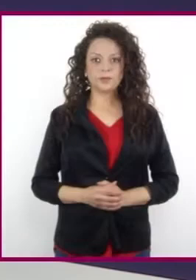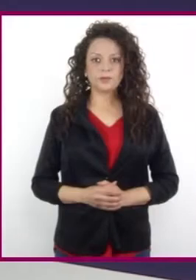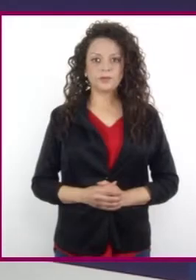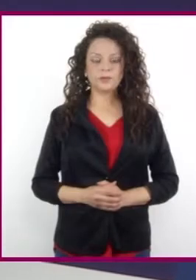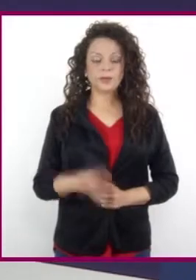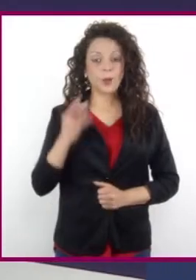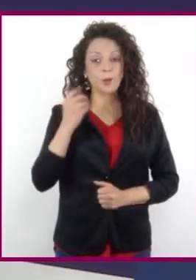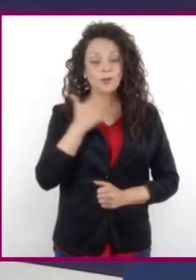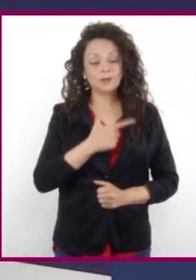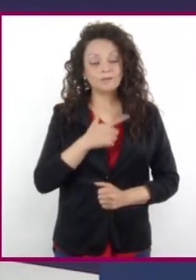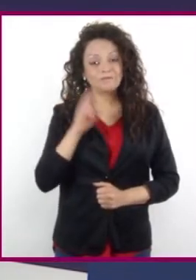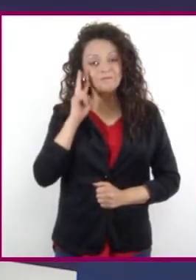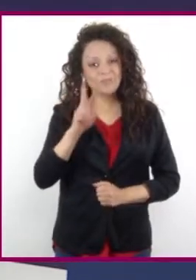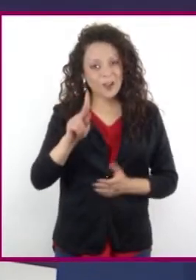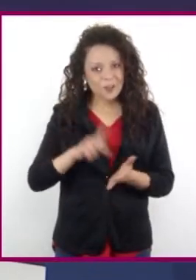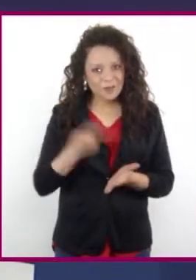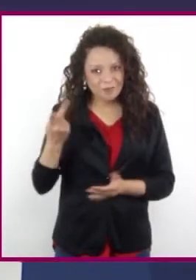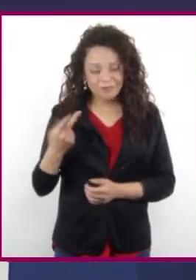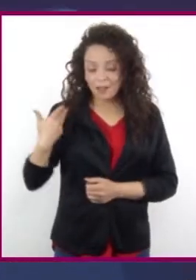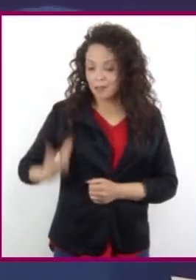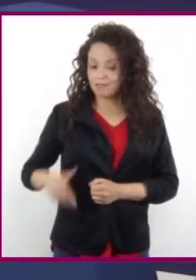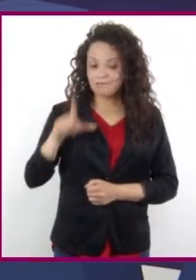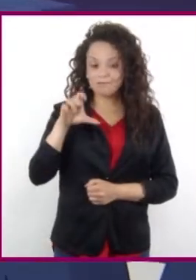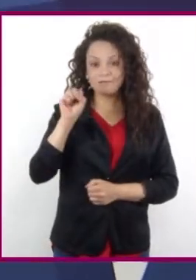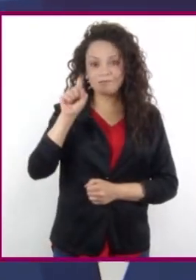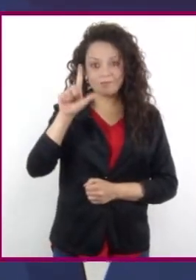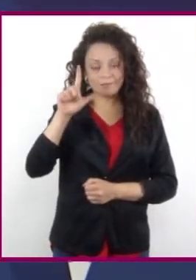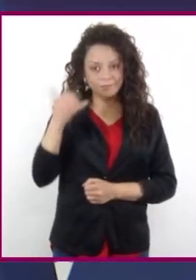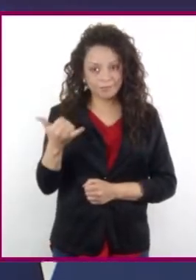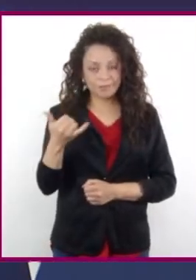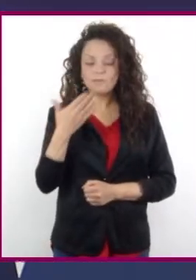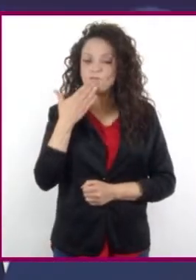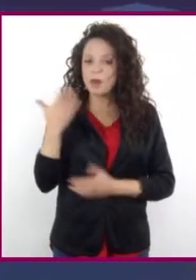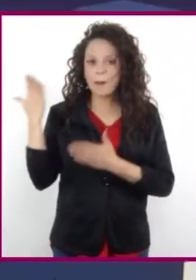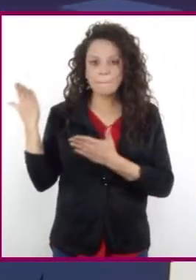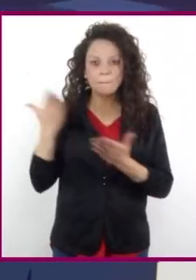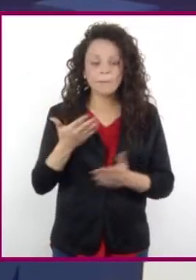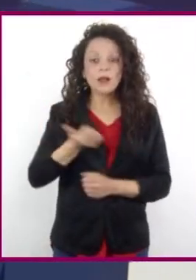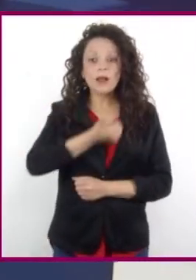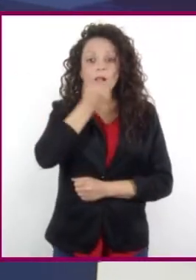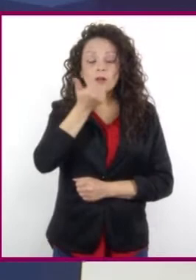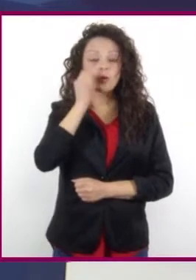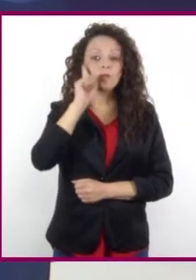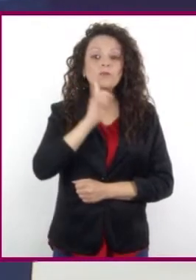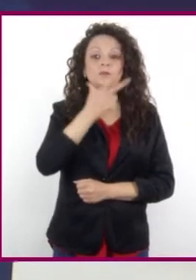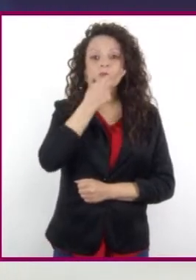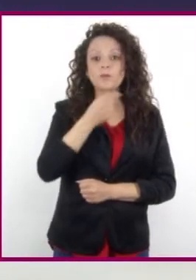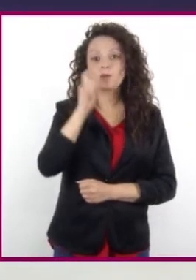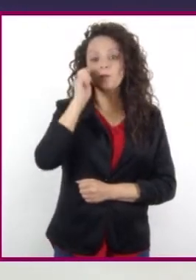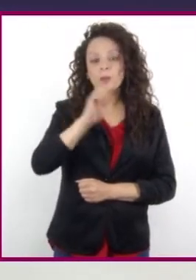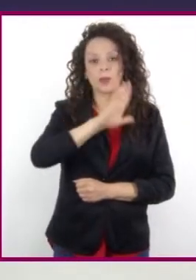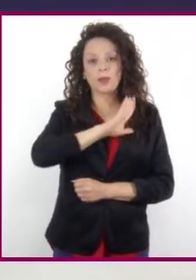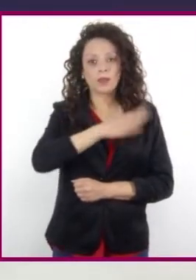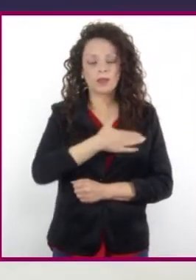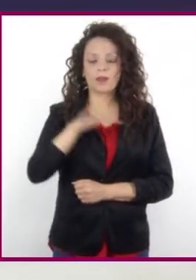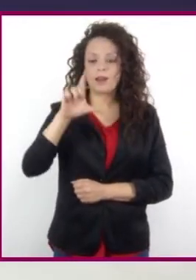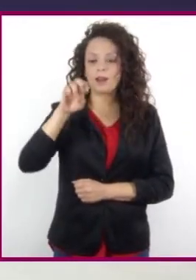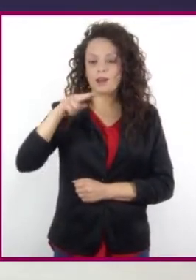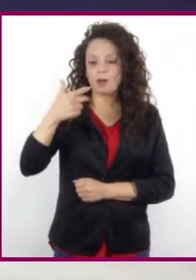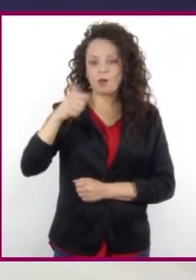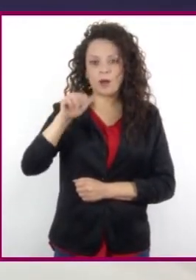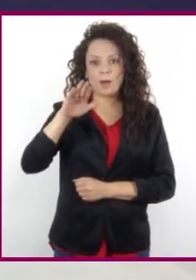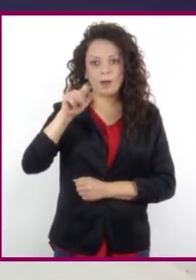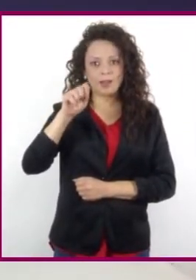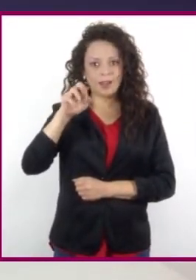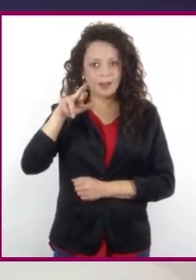Qué gusto encontrarnos de nuevo. Yo soy Leslie Mendívil y les doy la bienvenida a las alumnas y alumnos de lengua materna de segundo grado de